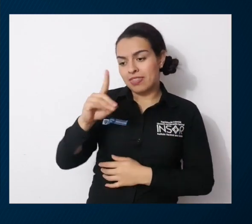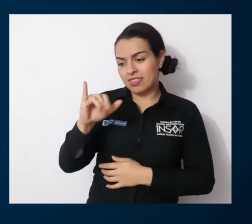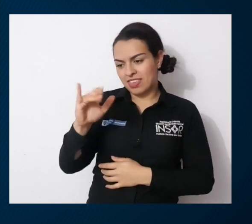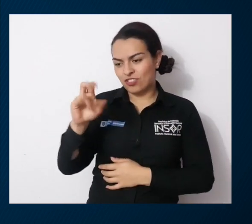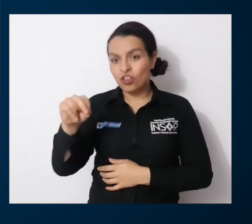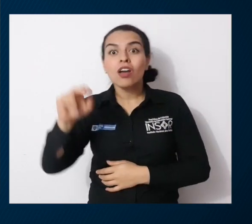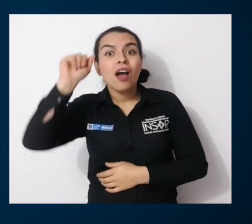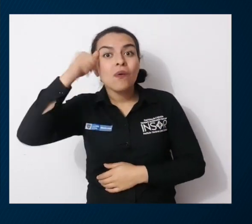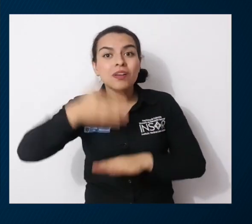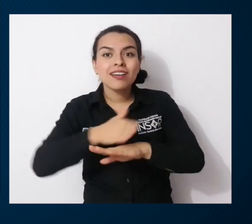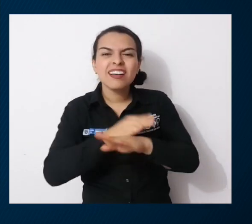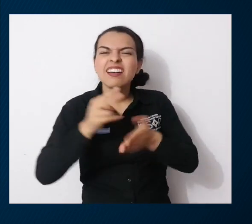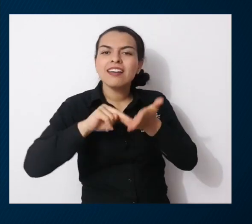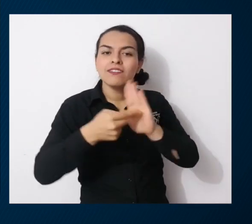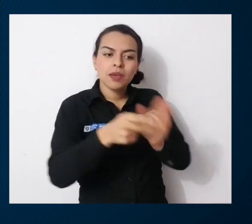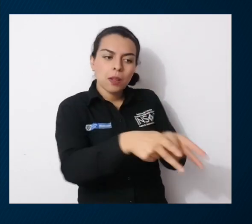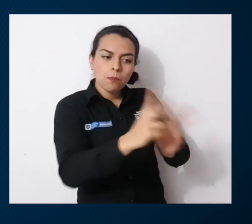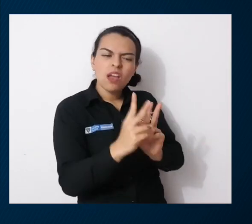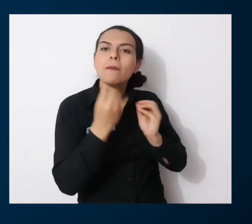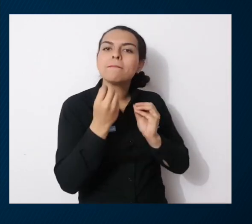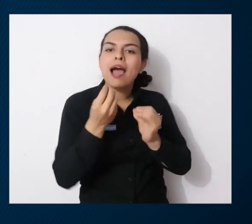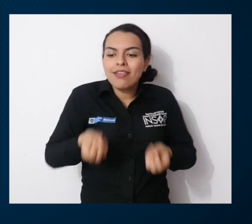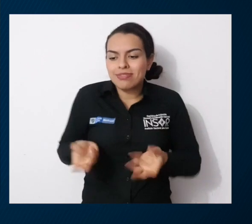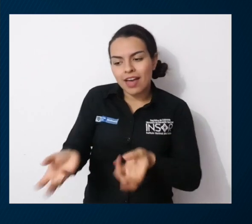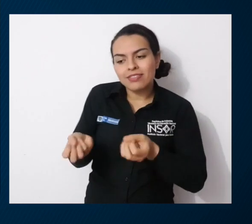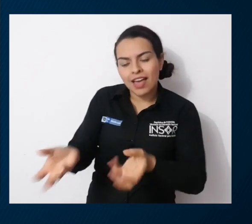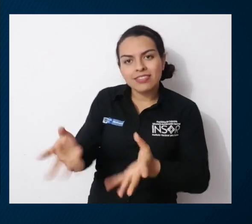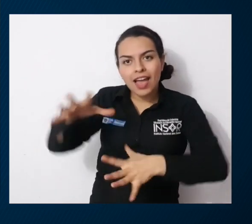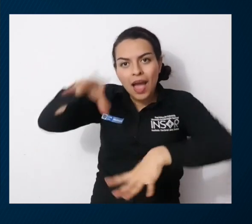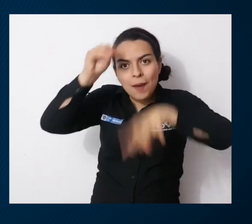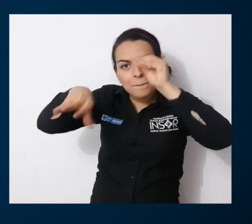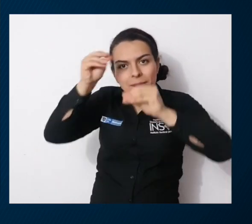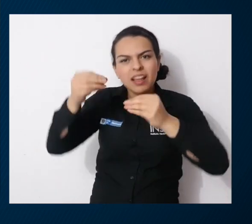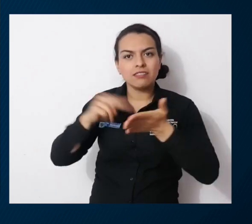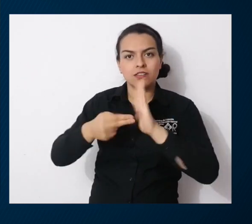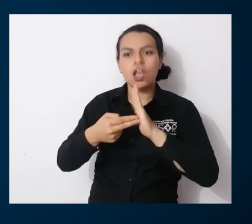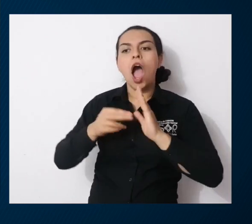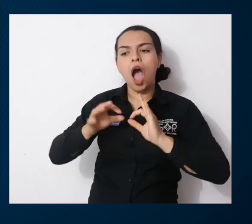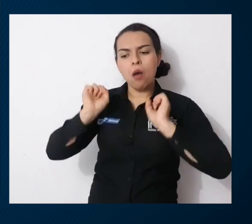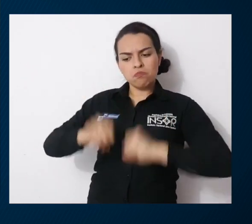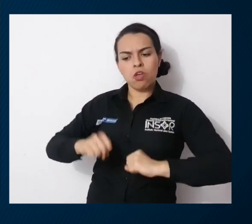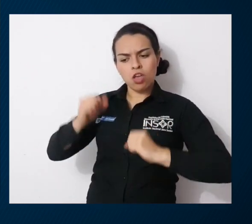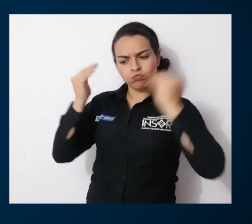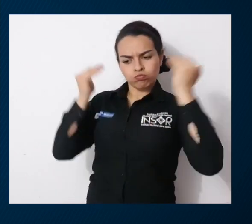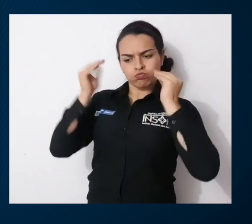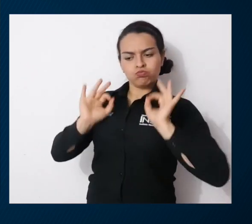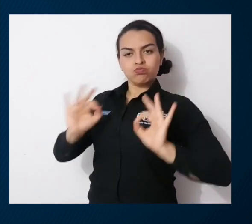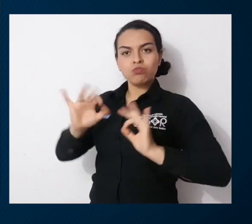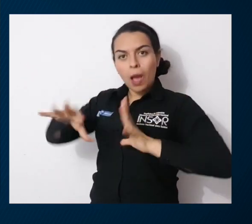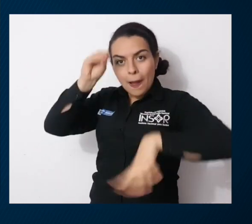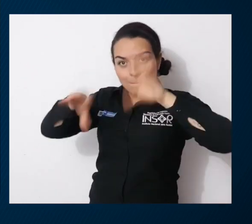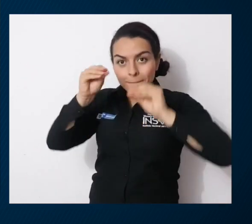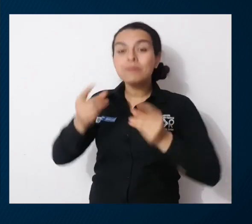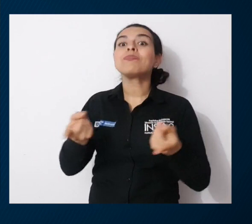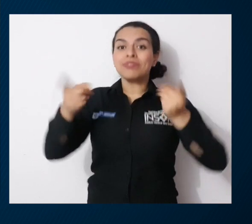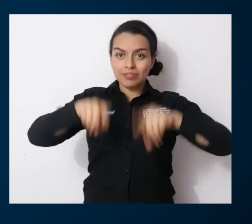los puentes que se tejen entre el aprendizaje del estudiante, las posibilidades de aprendizaje del estudiante, las capacidades que tienen para aprender, pero las